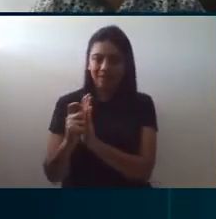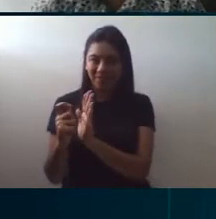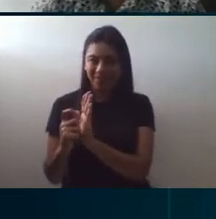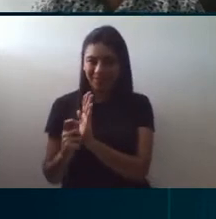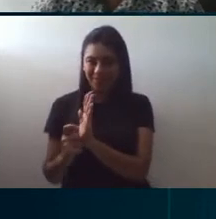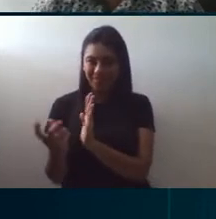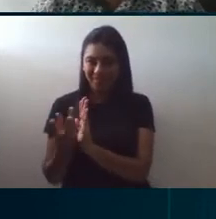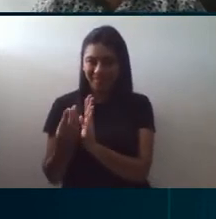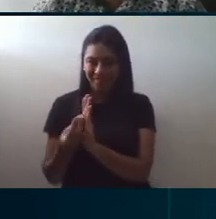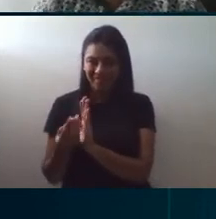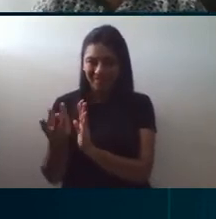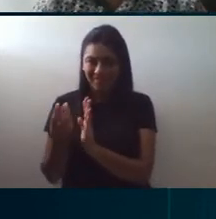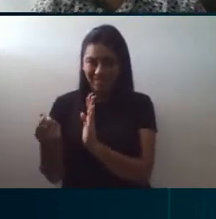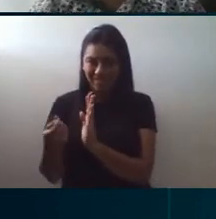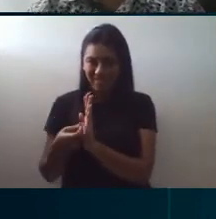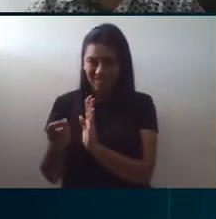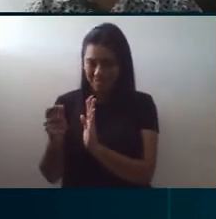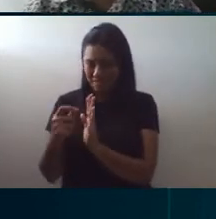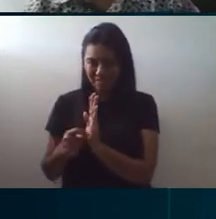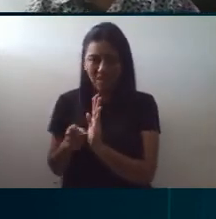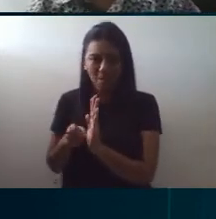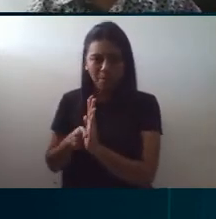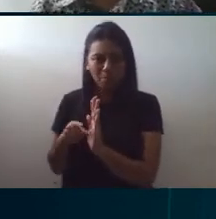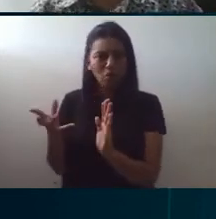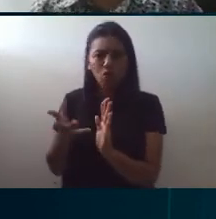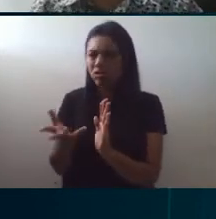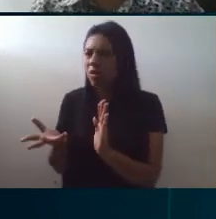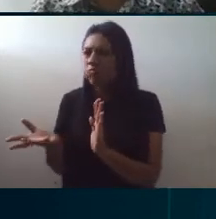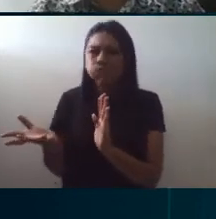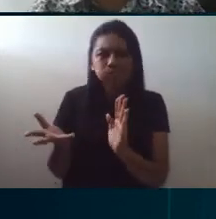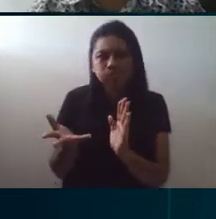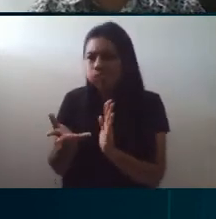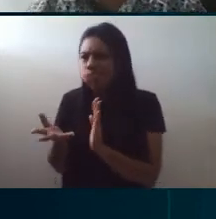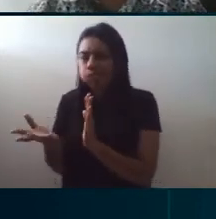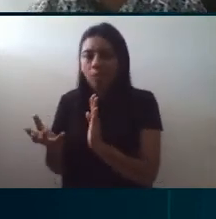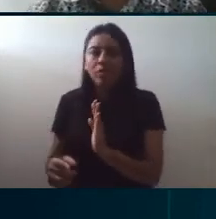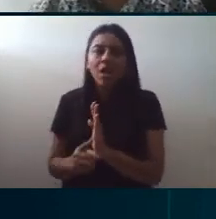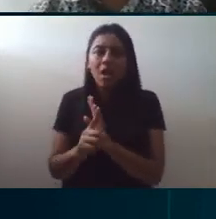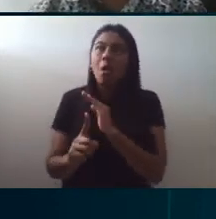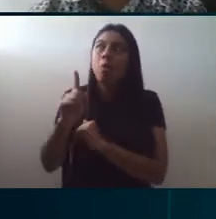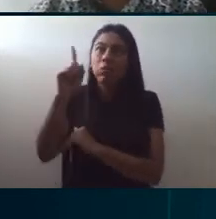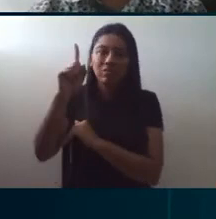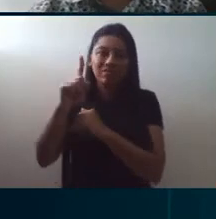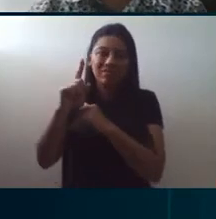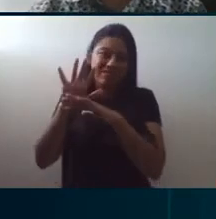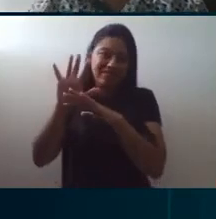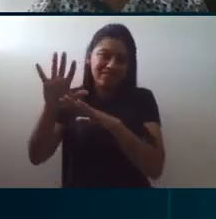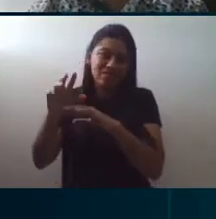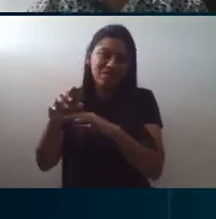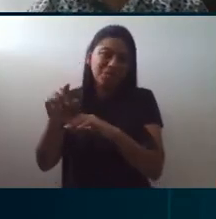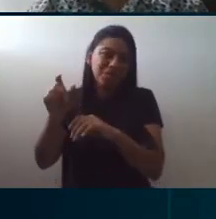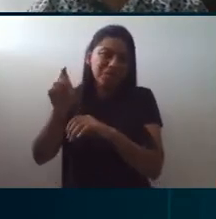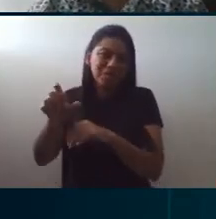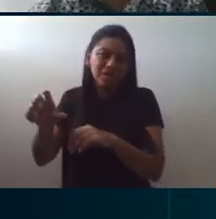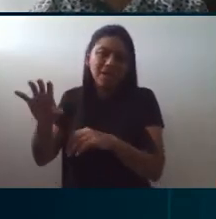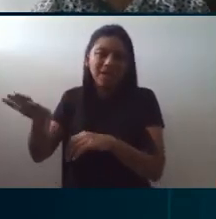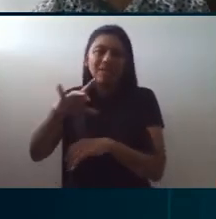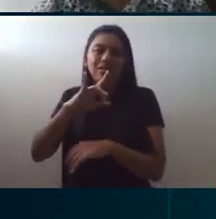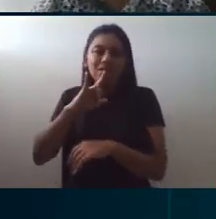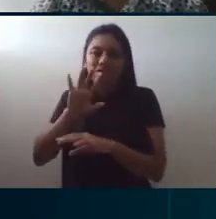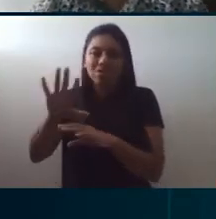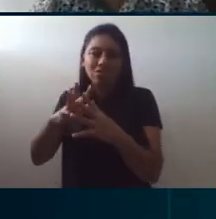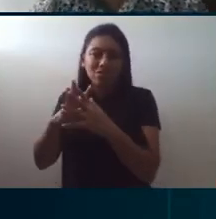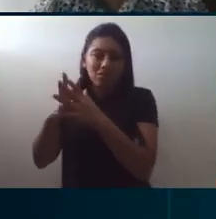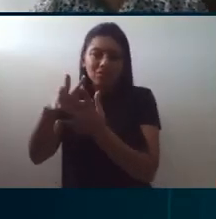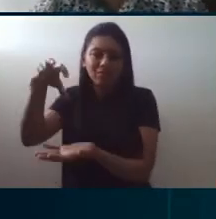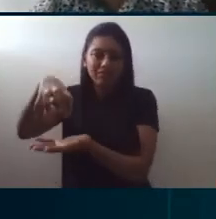aprendidas? Una de la NASA. Ustedes dirán, ¿por qué la de la NASA? Porque es de acceso libre y quería mostrarles un ejercicio con una base de datos libre. Y es que ustedes se meten en esa dirección